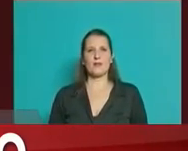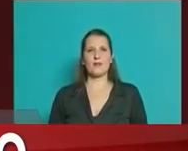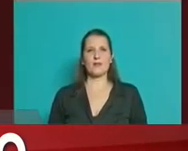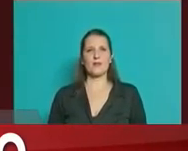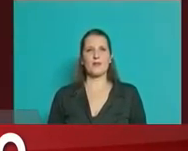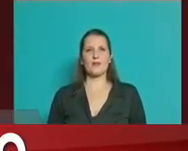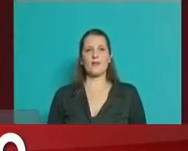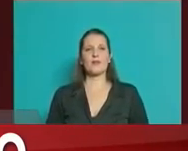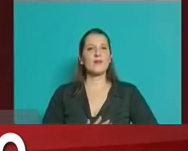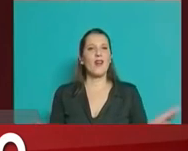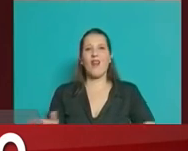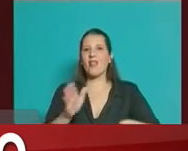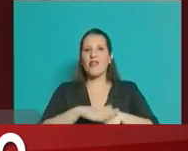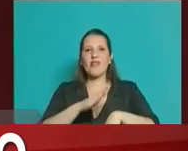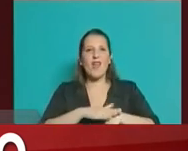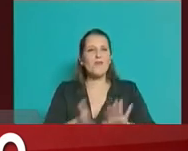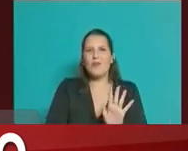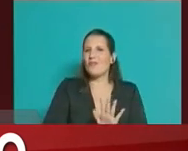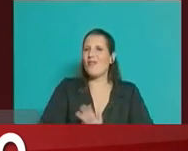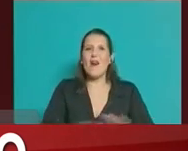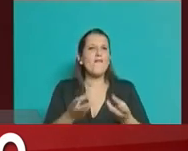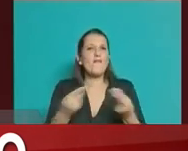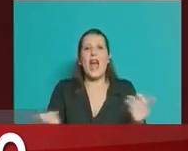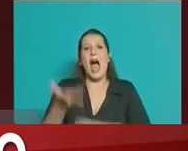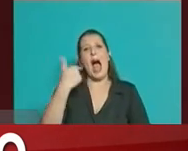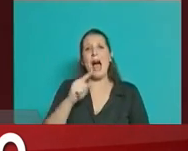Se acabó el tiempo en que los delincuentes se